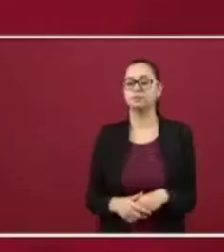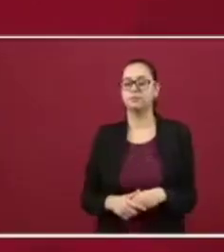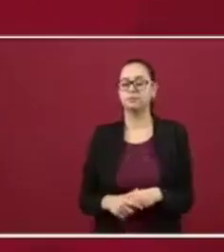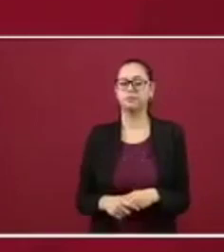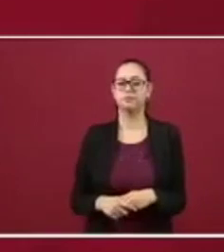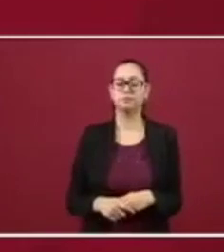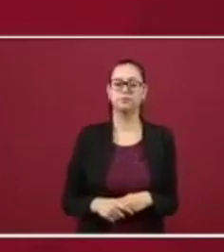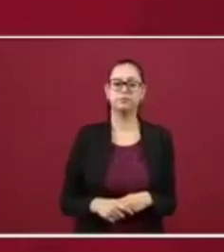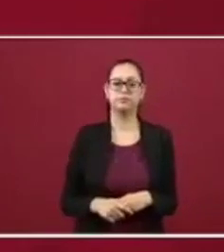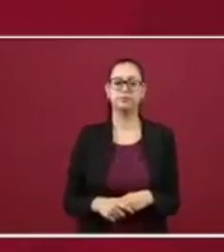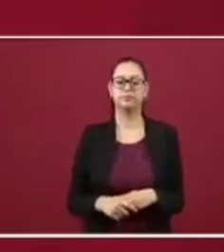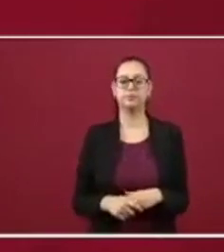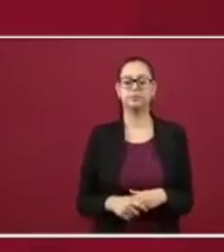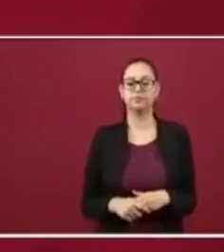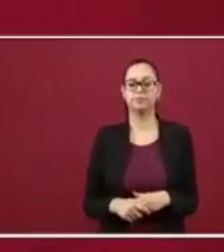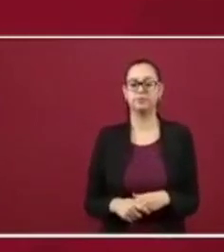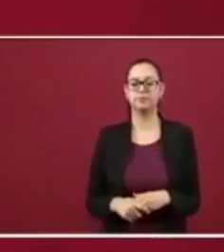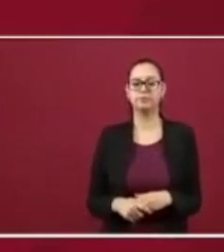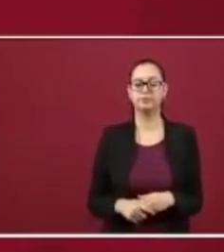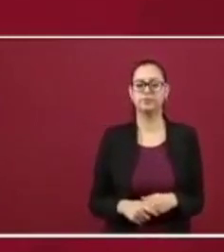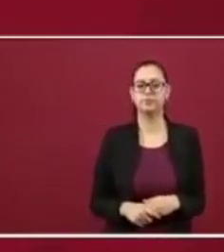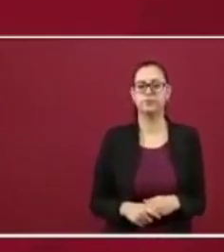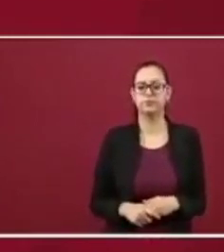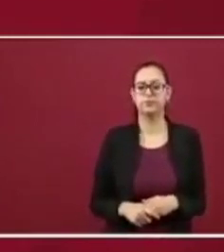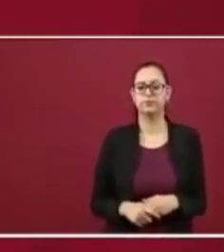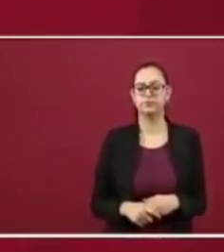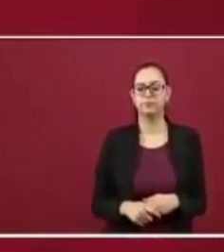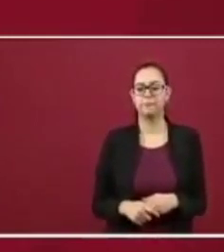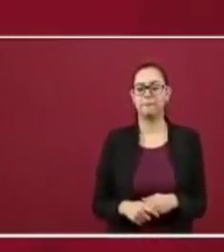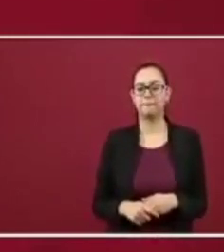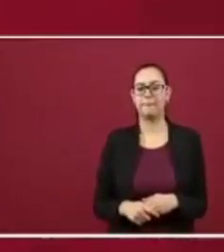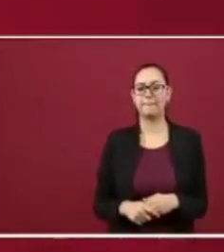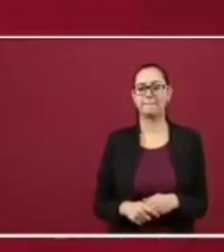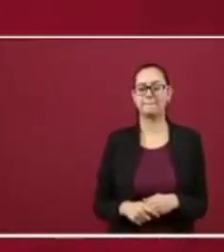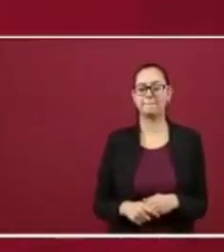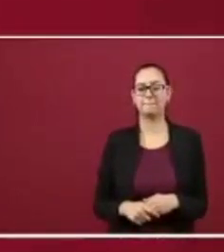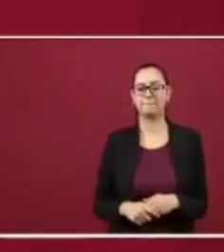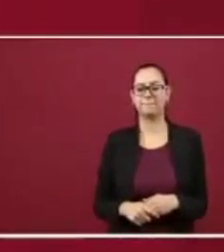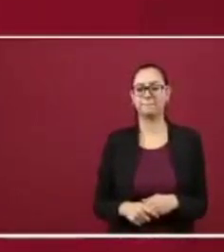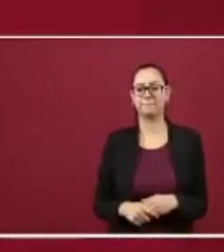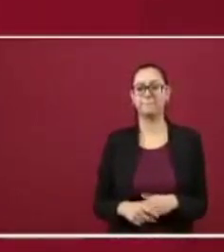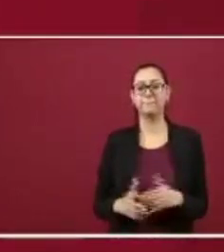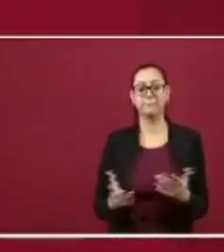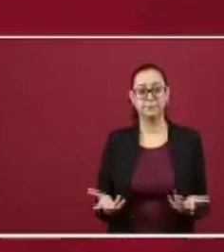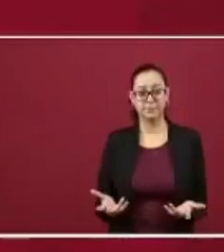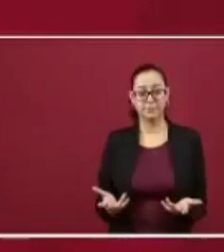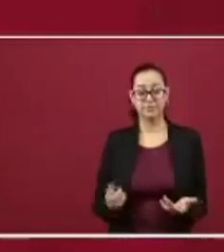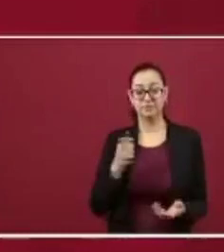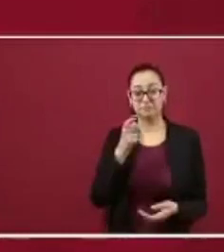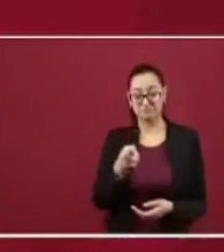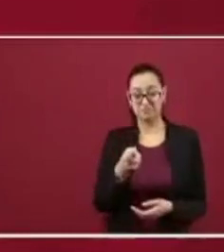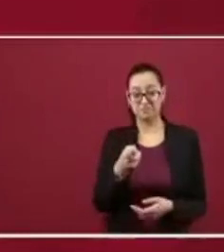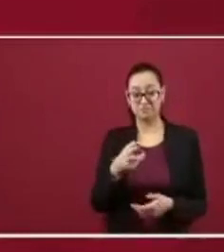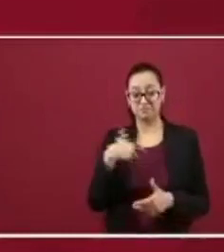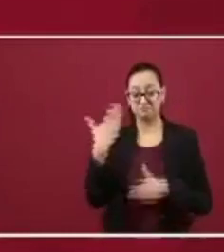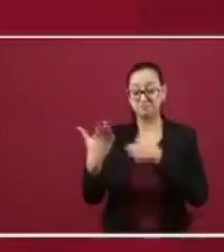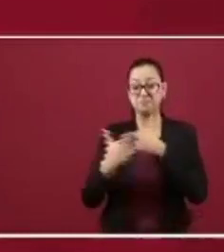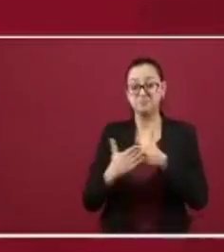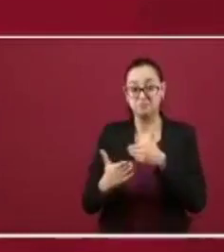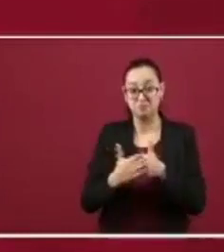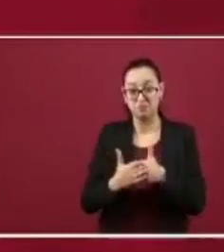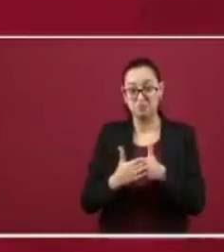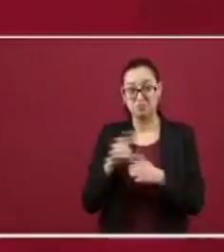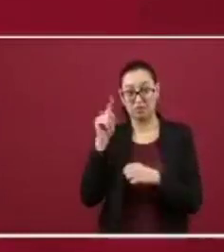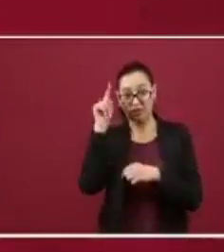Esto va a significar crear 20,000 empleos en la